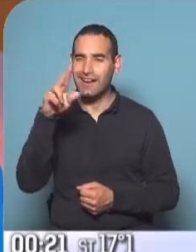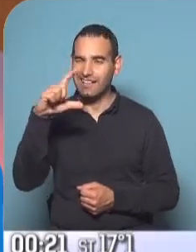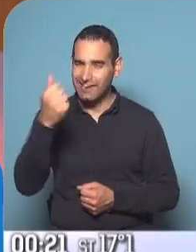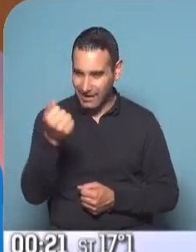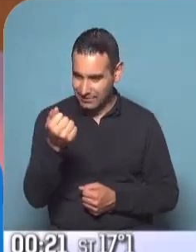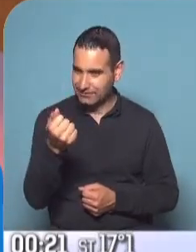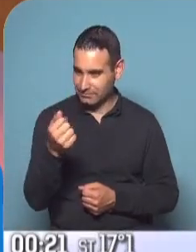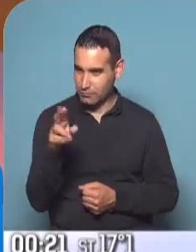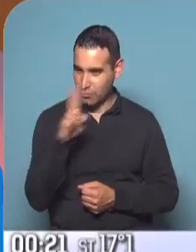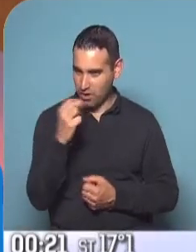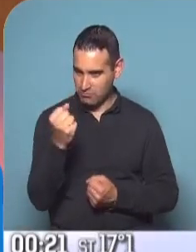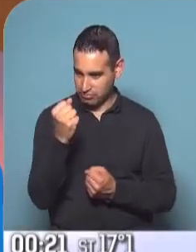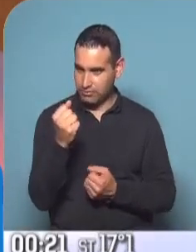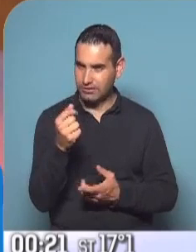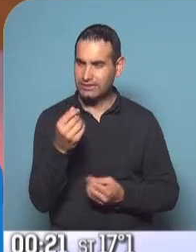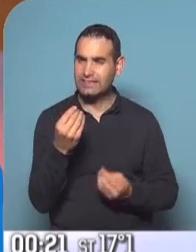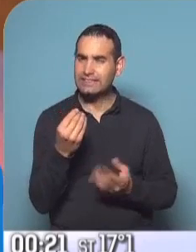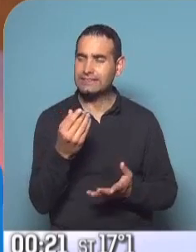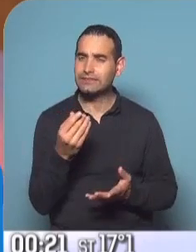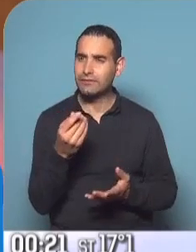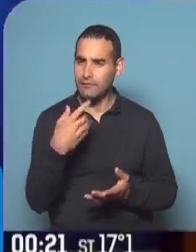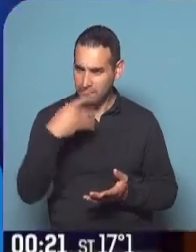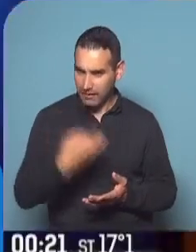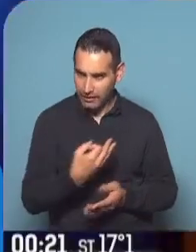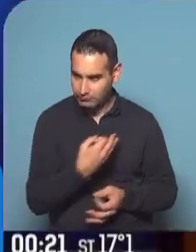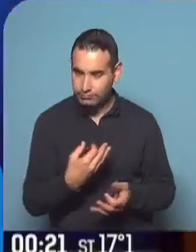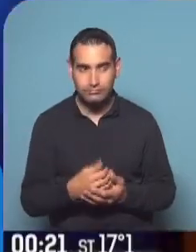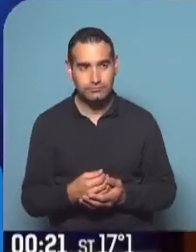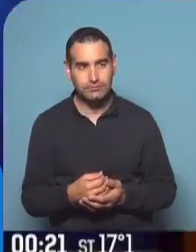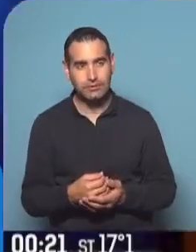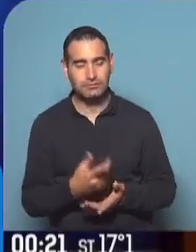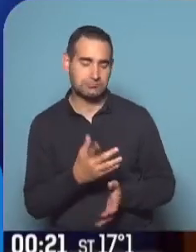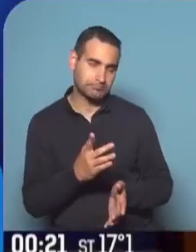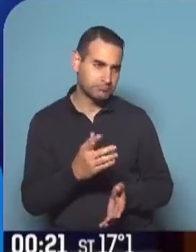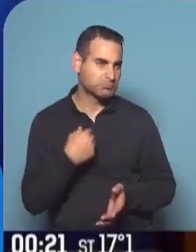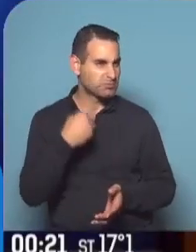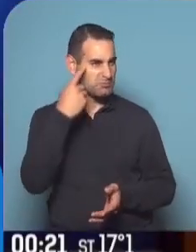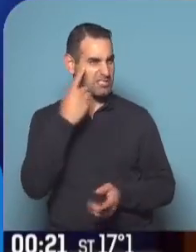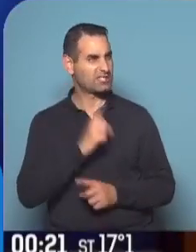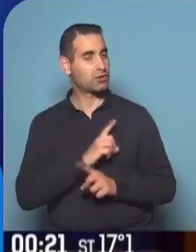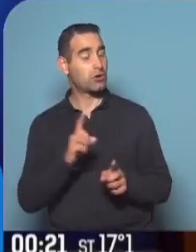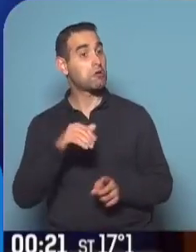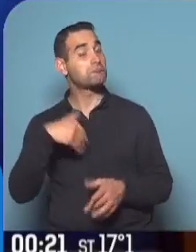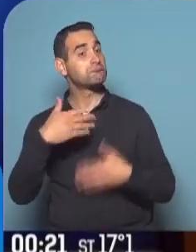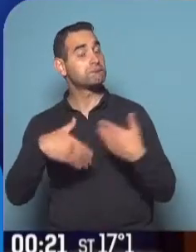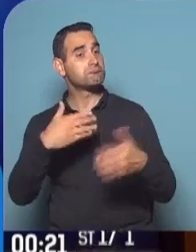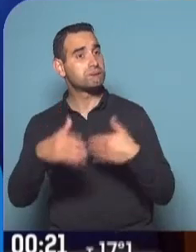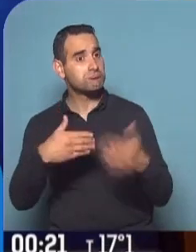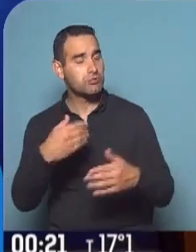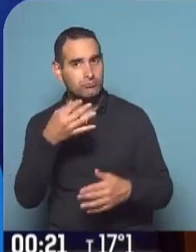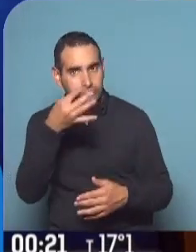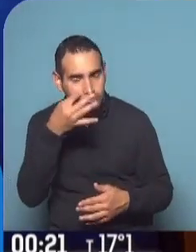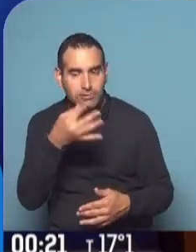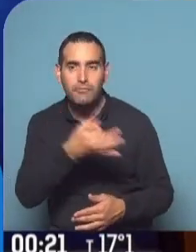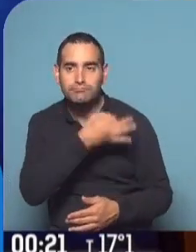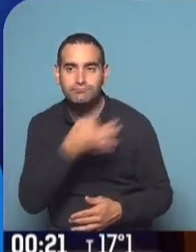también ahí en la novela tiene algo que ver con la realidad mira gustavo yo suponía que no pero después de la realidad me desmintió